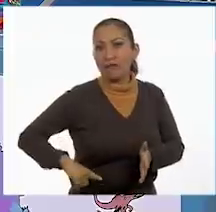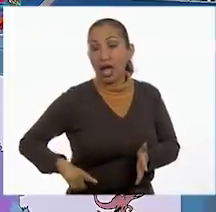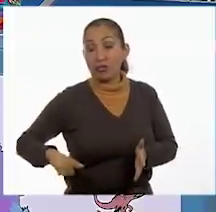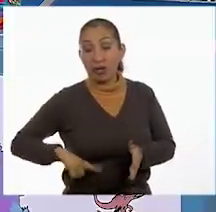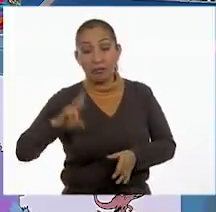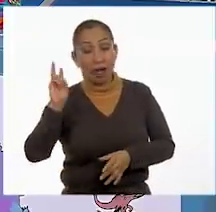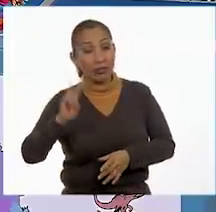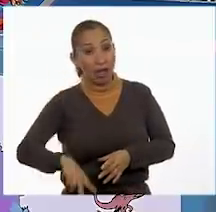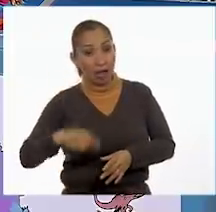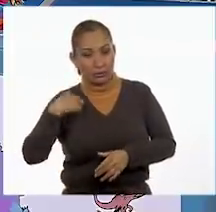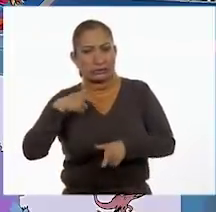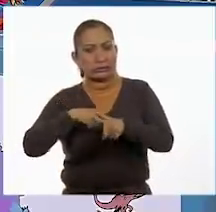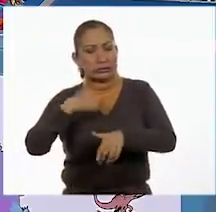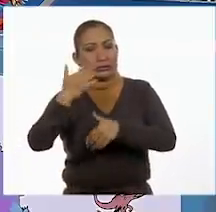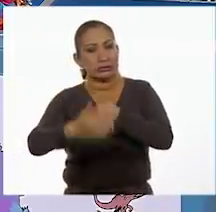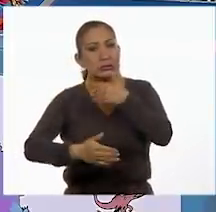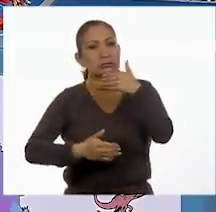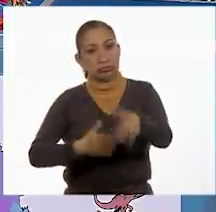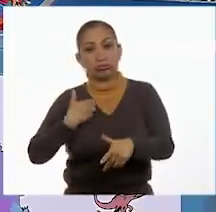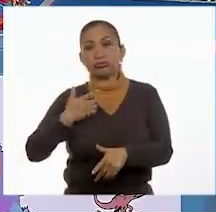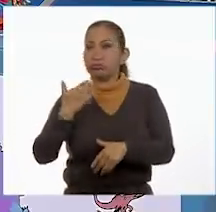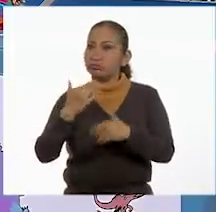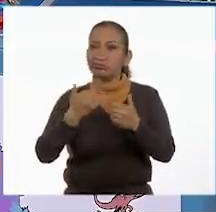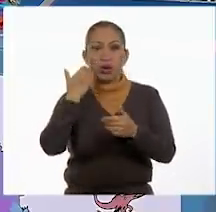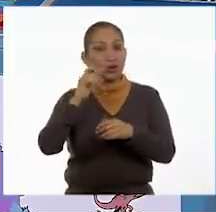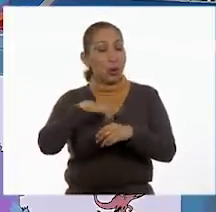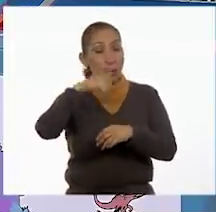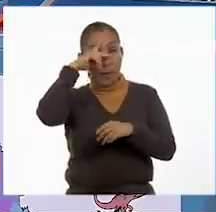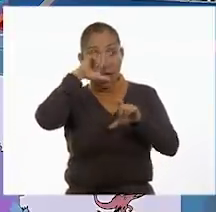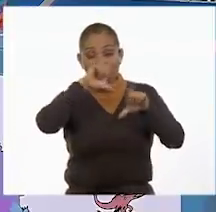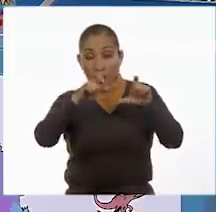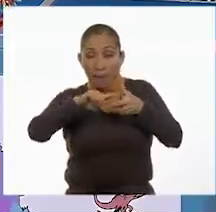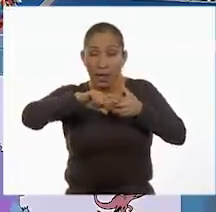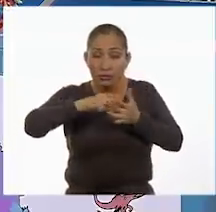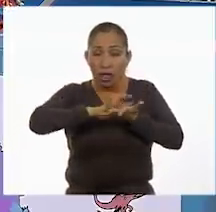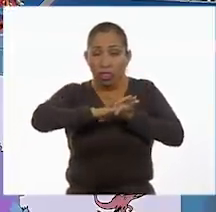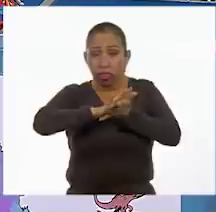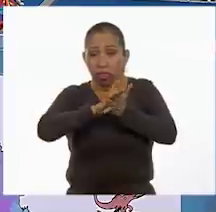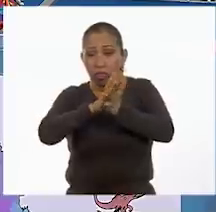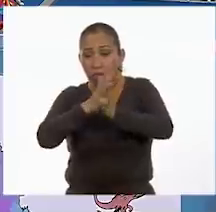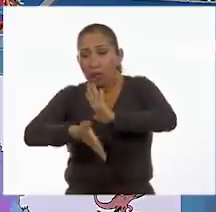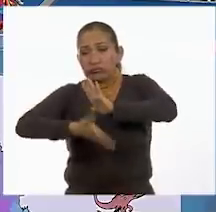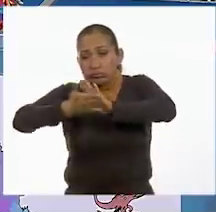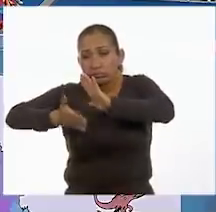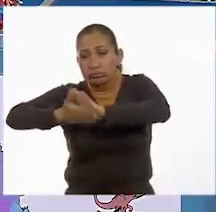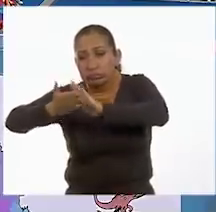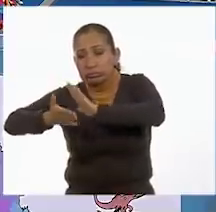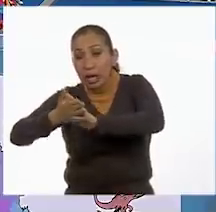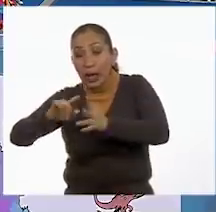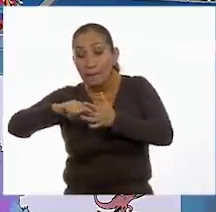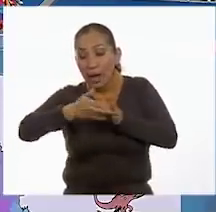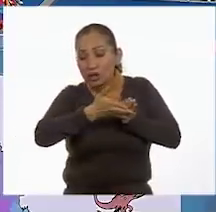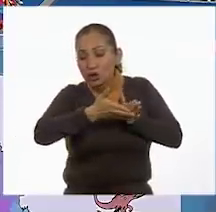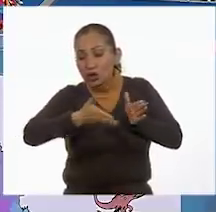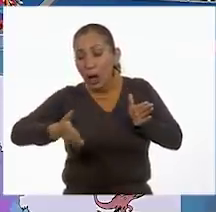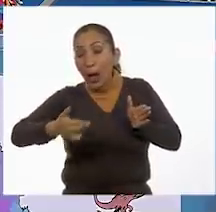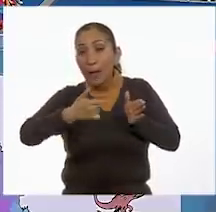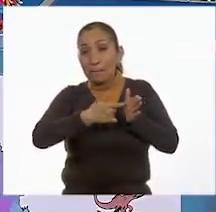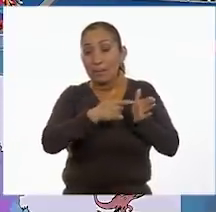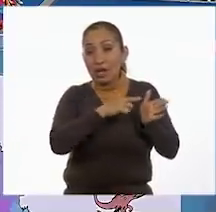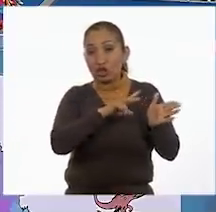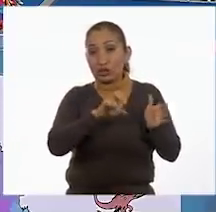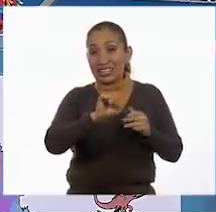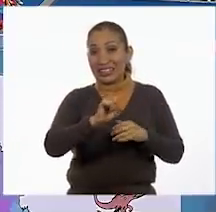la verdad es que no paró durante los años de la República restaurada. Recordemos que esta época dio inicio justo en